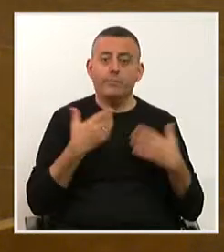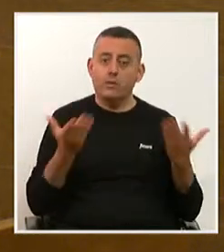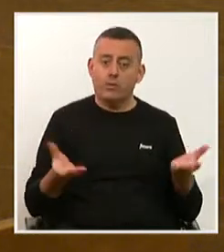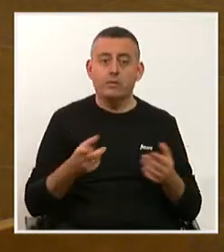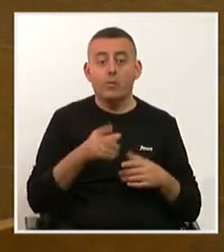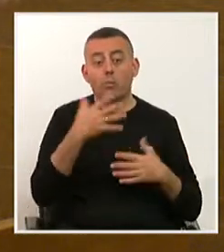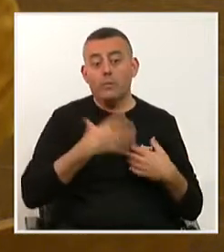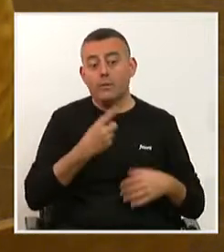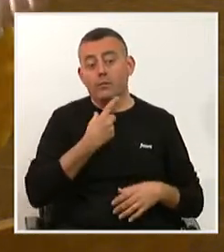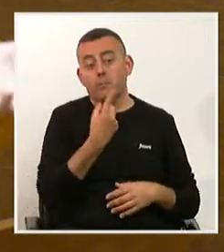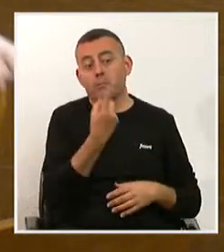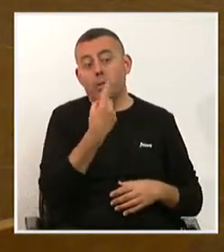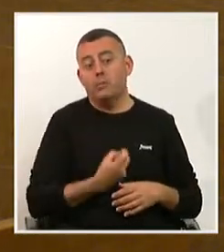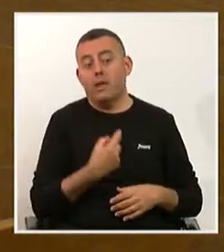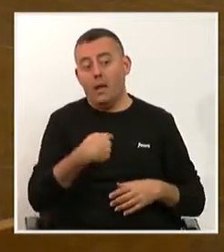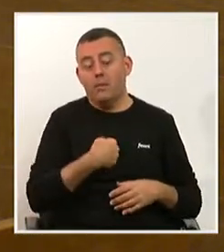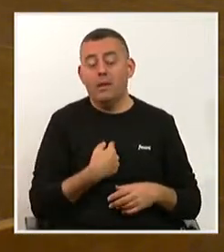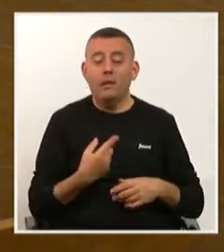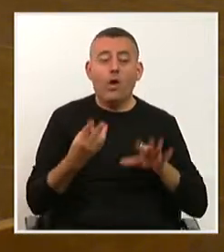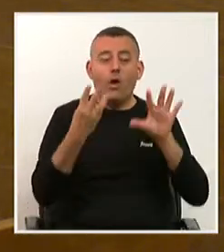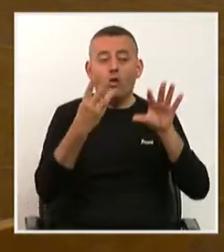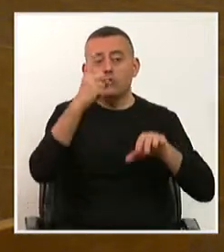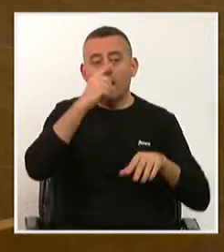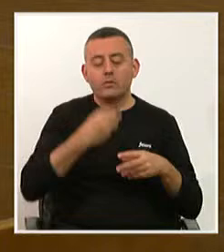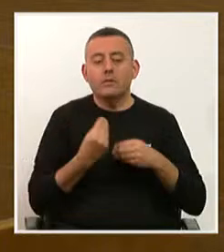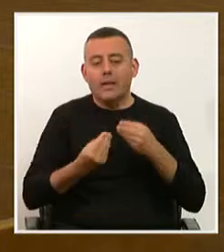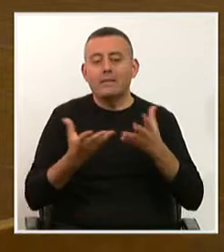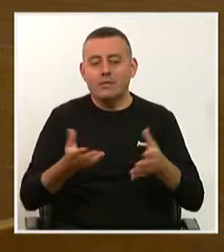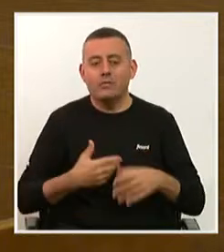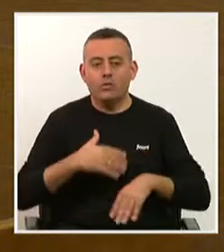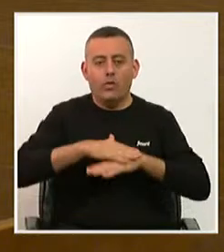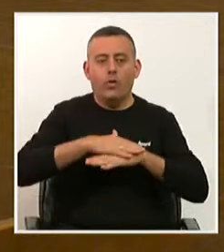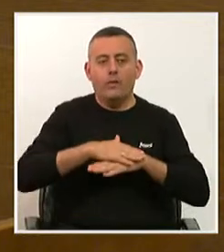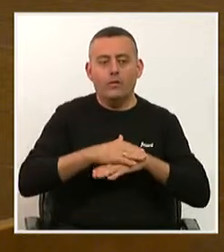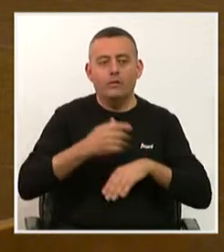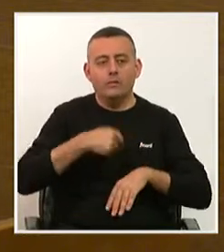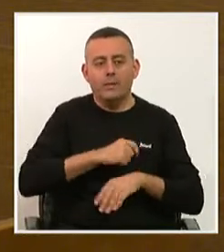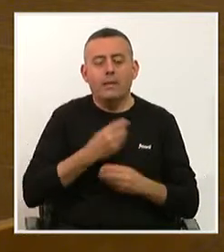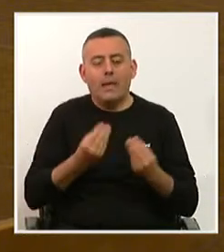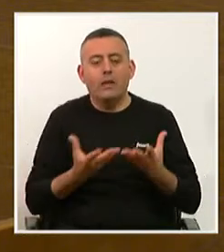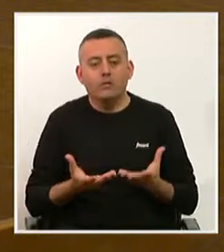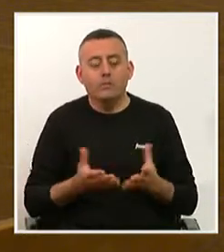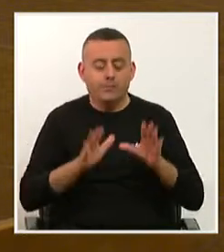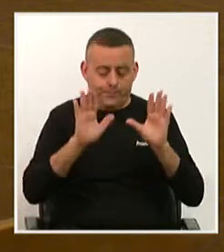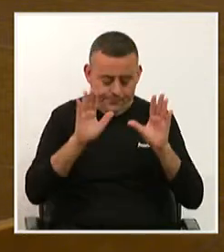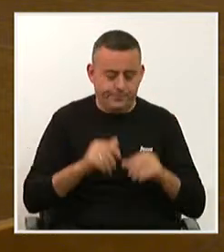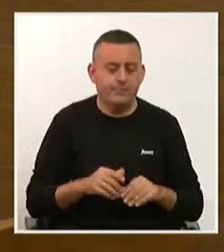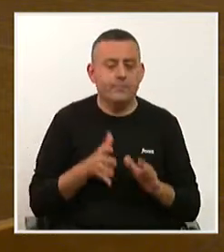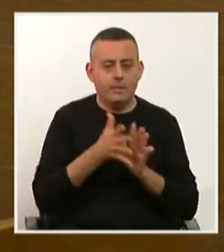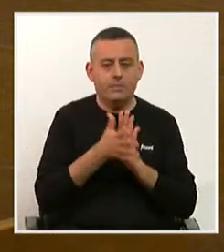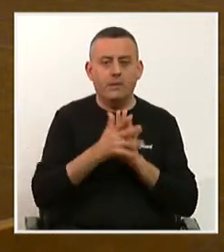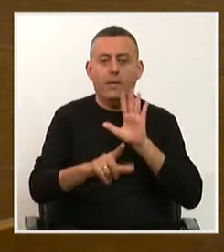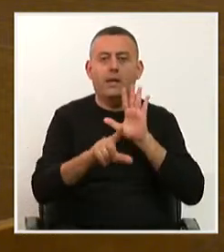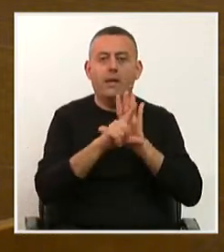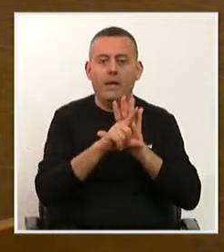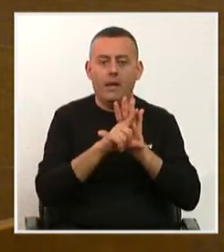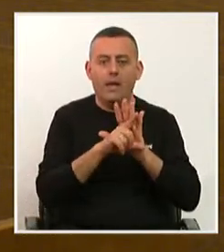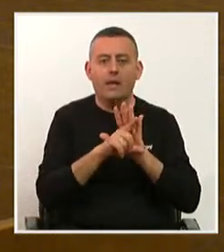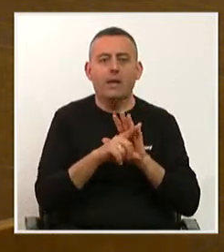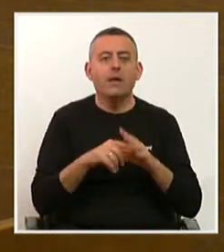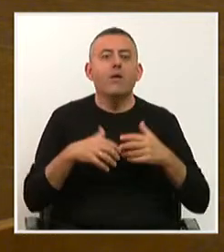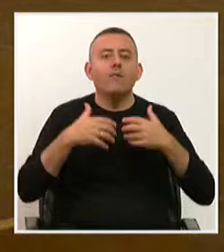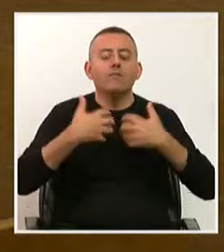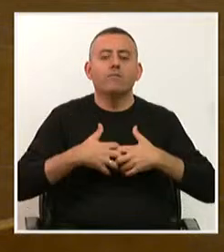8 años Y qué ha hecho el gobierno de España bueno miren per una al pa Valencia la valenciana de Fun social del